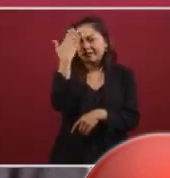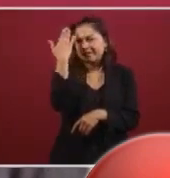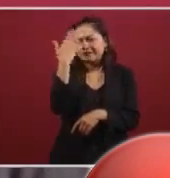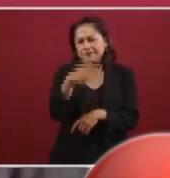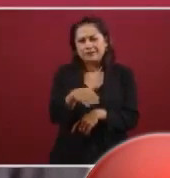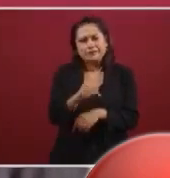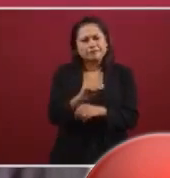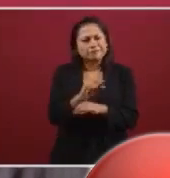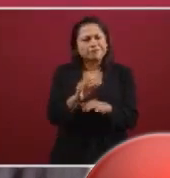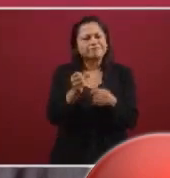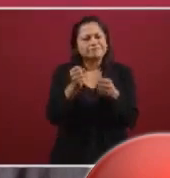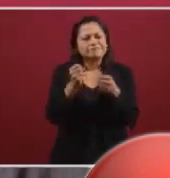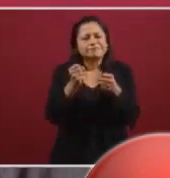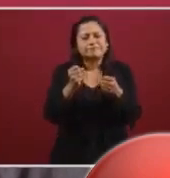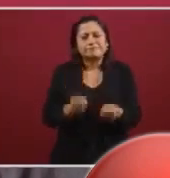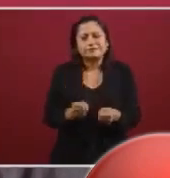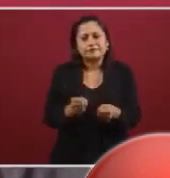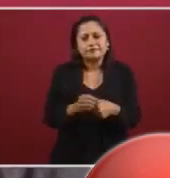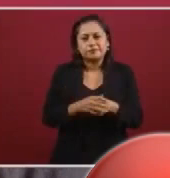hay